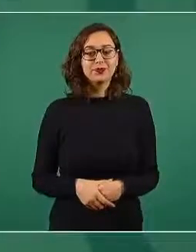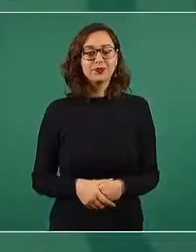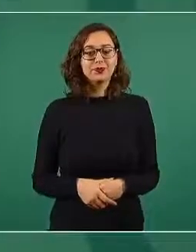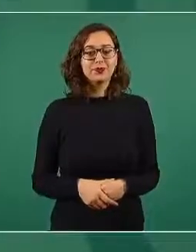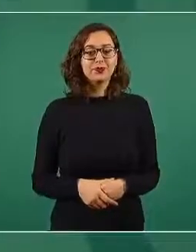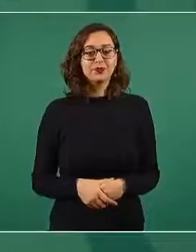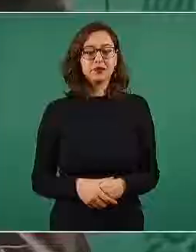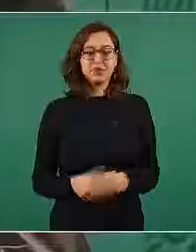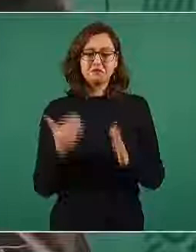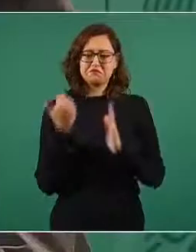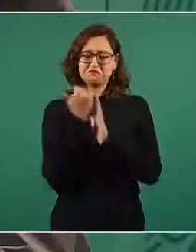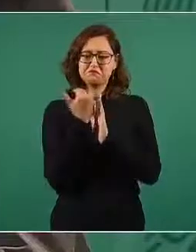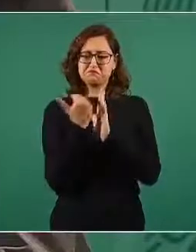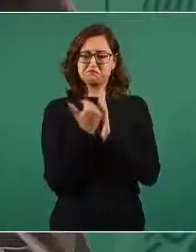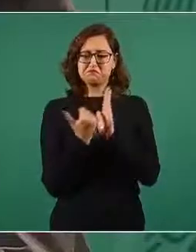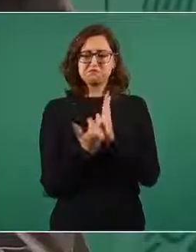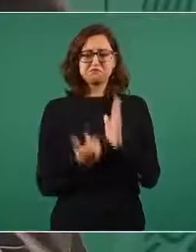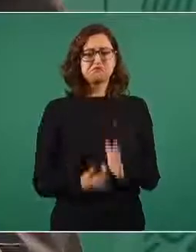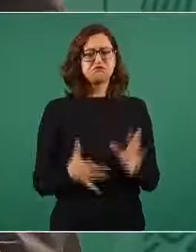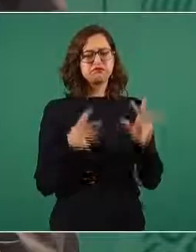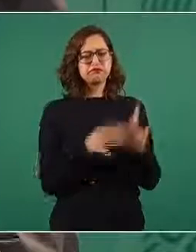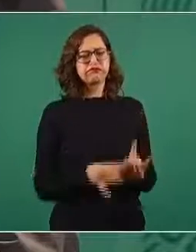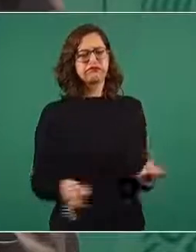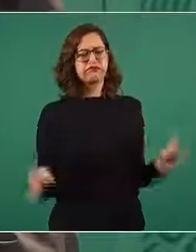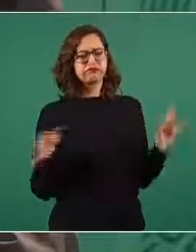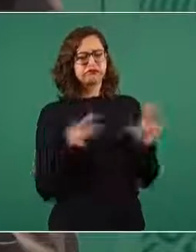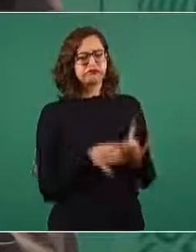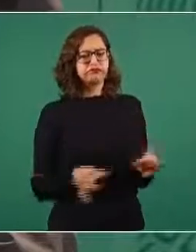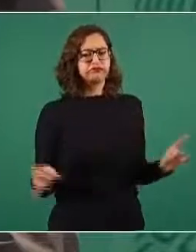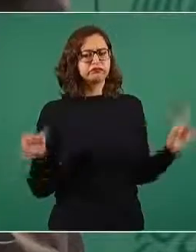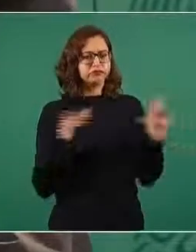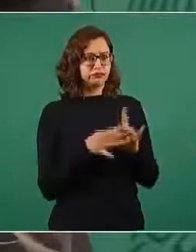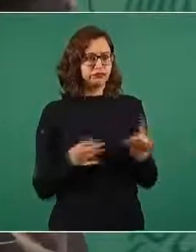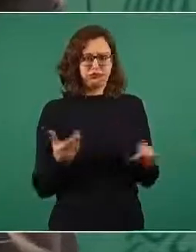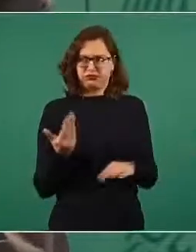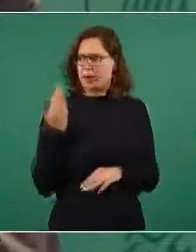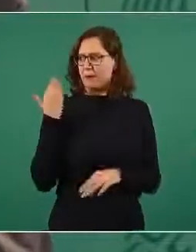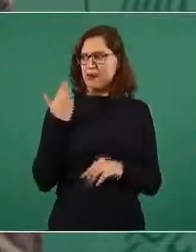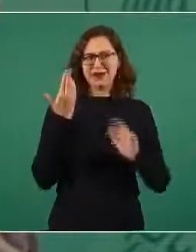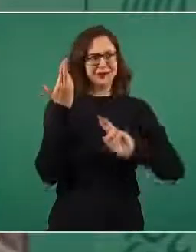y lo fundamenta. ¿Por qué se había hecho la revolución?